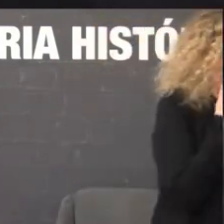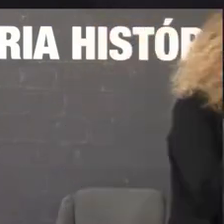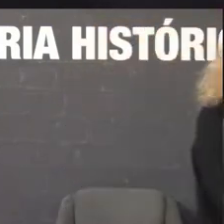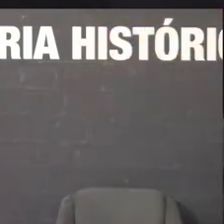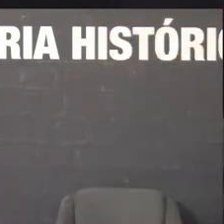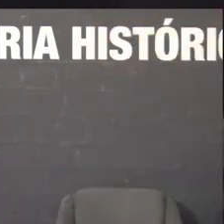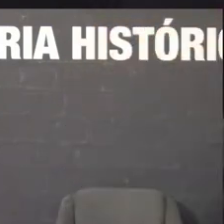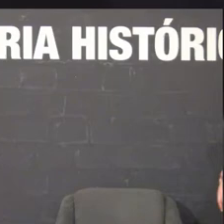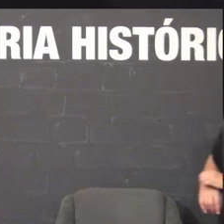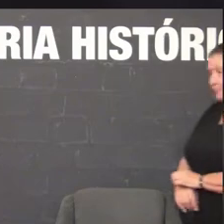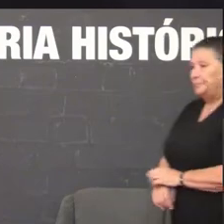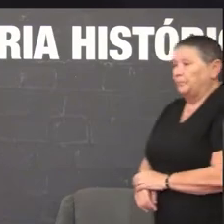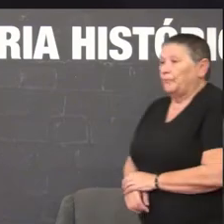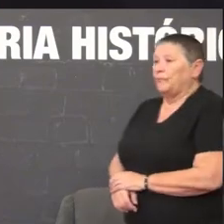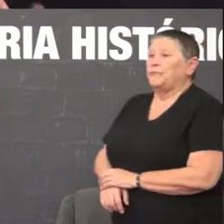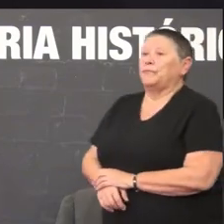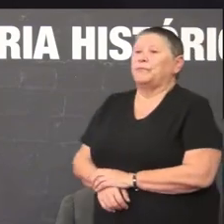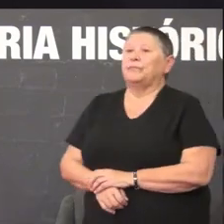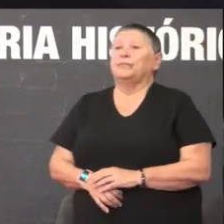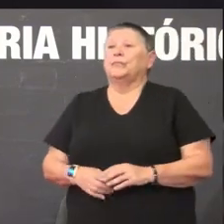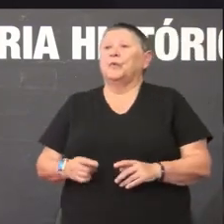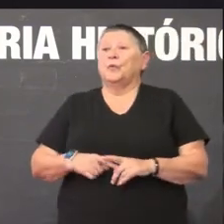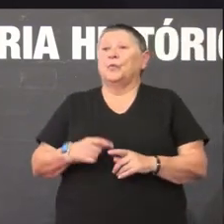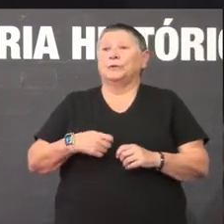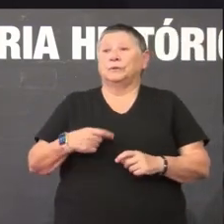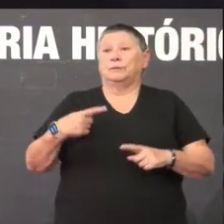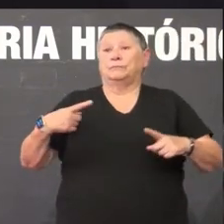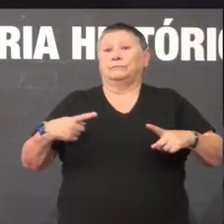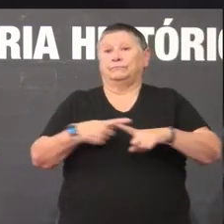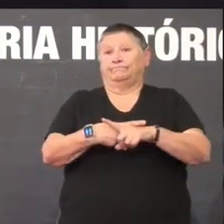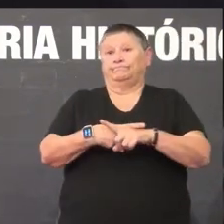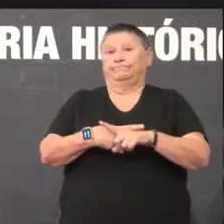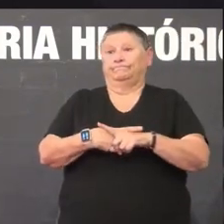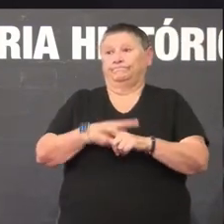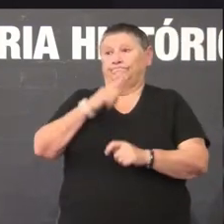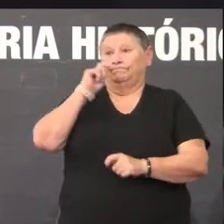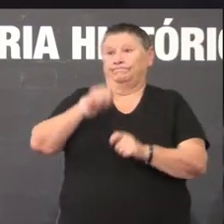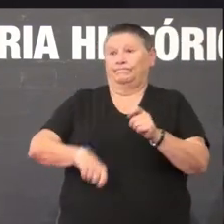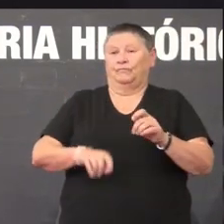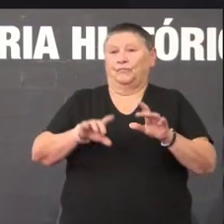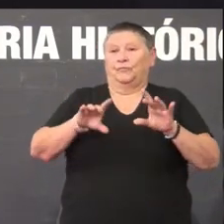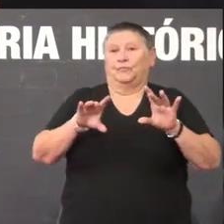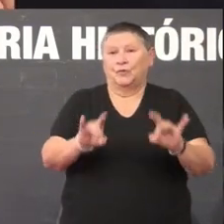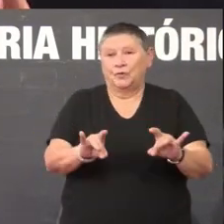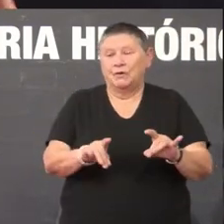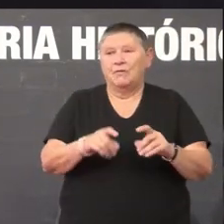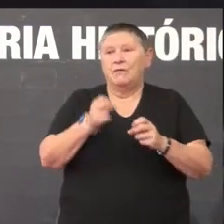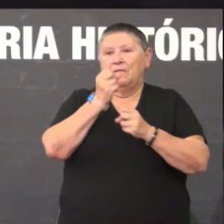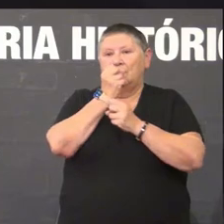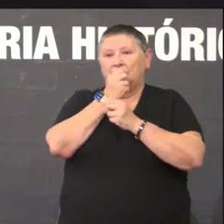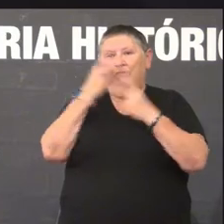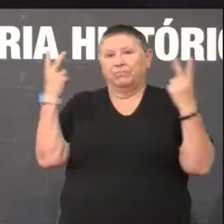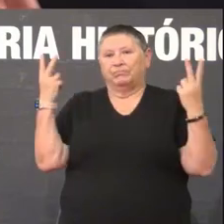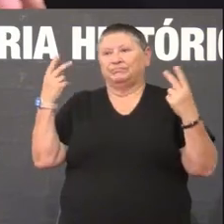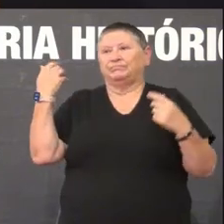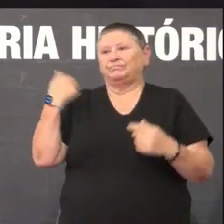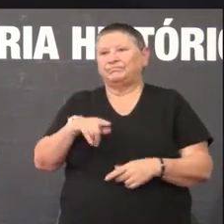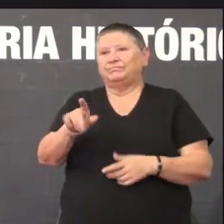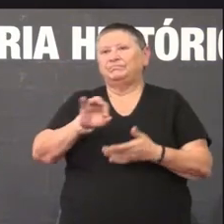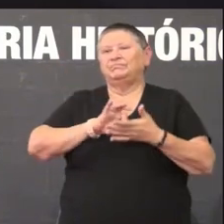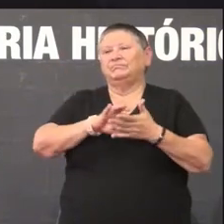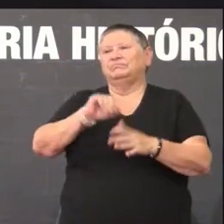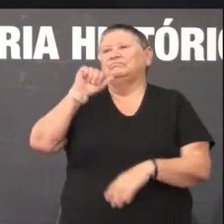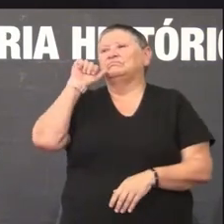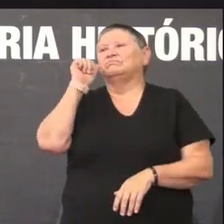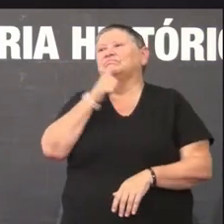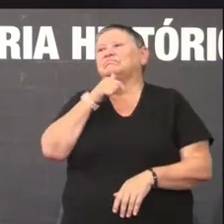tocan el clavo equivocado, se descubre eso, el Servicio Secreto informa al